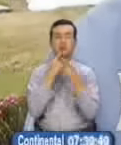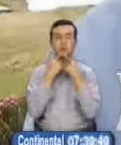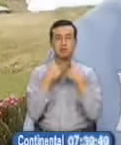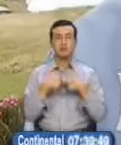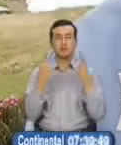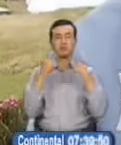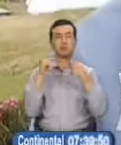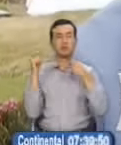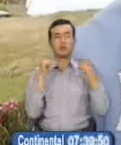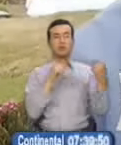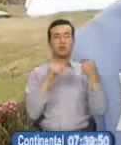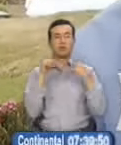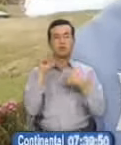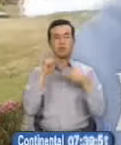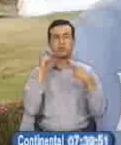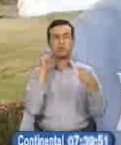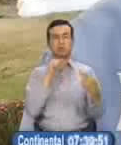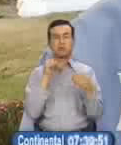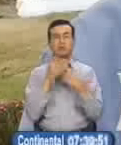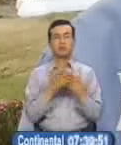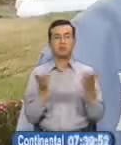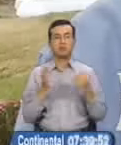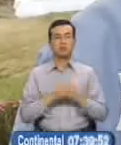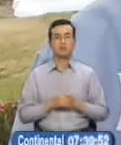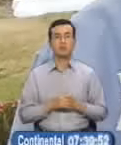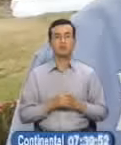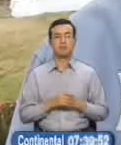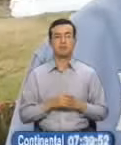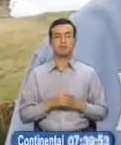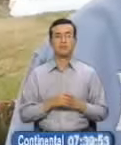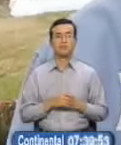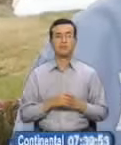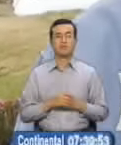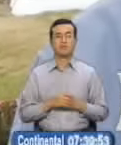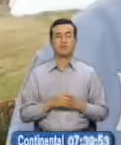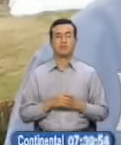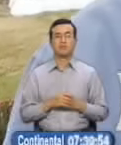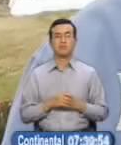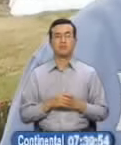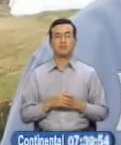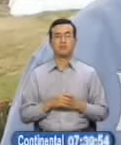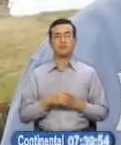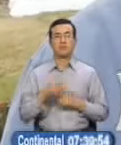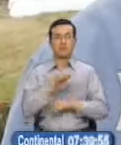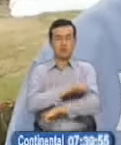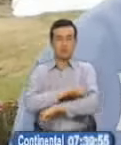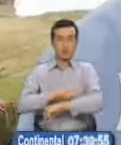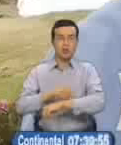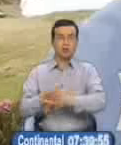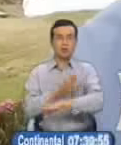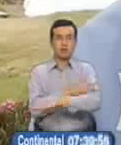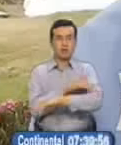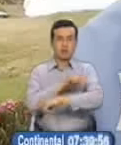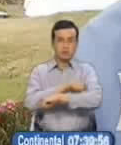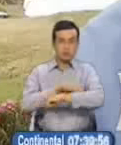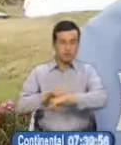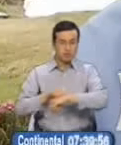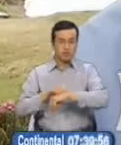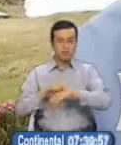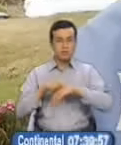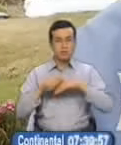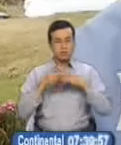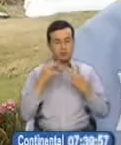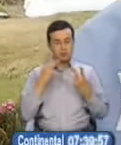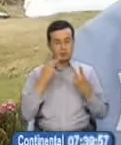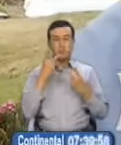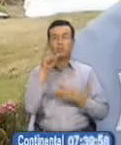un enfrentamiento, sí, así es. Realmente, por la autopsia que se hizo en ese tiempo,